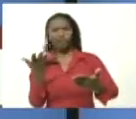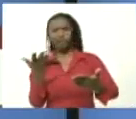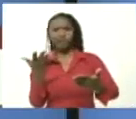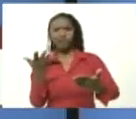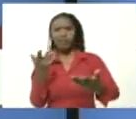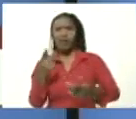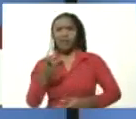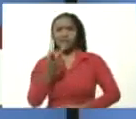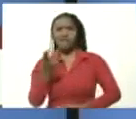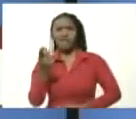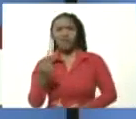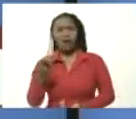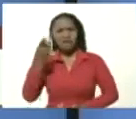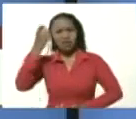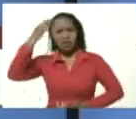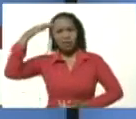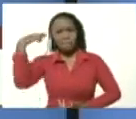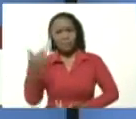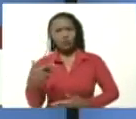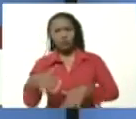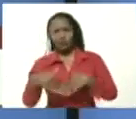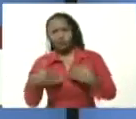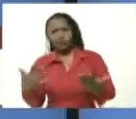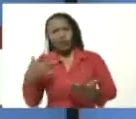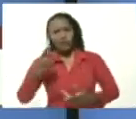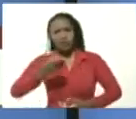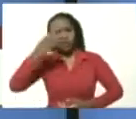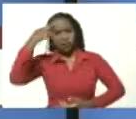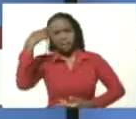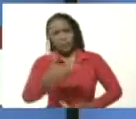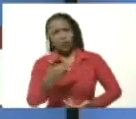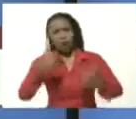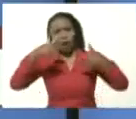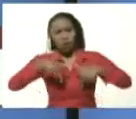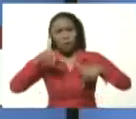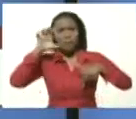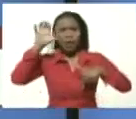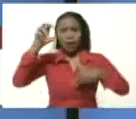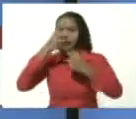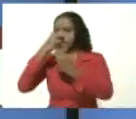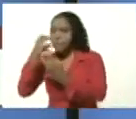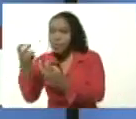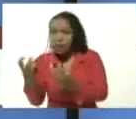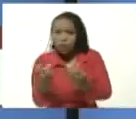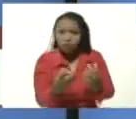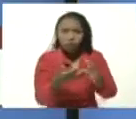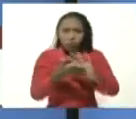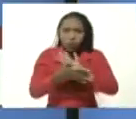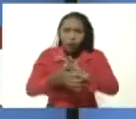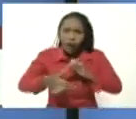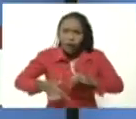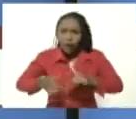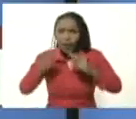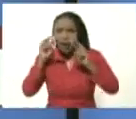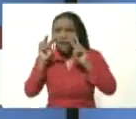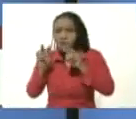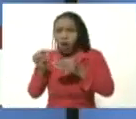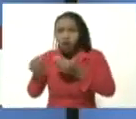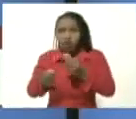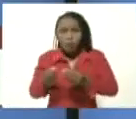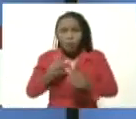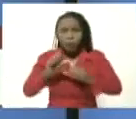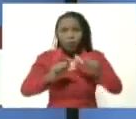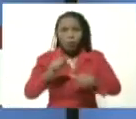Una falta de respeto. Es una falta de respeto a un país que lo está invitando. Que lo está invitando, pero es